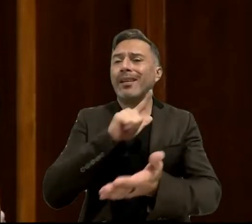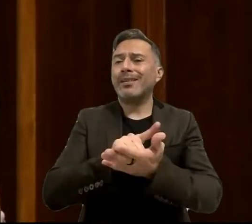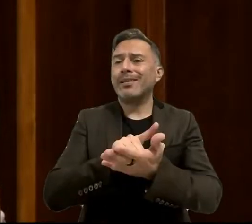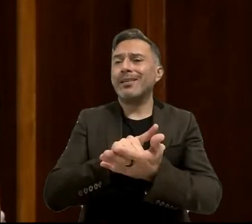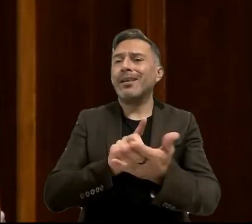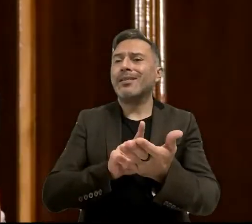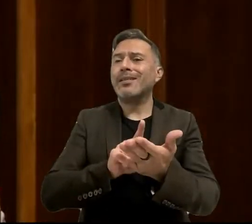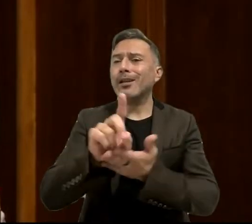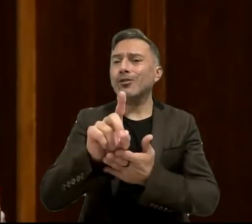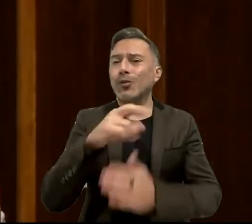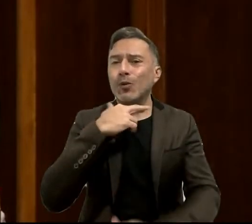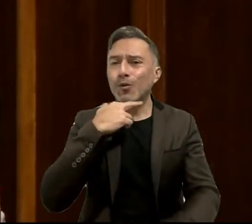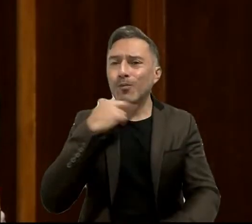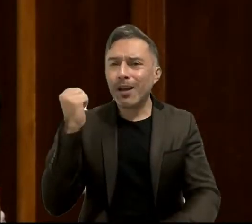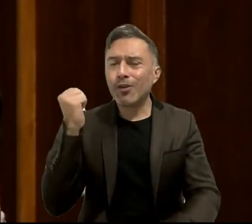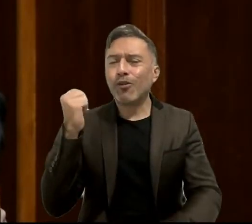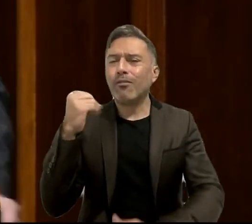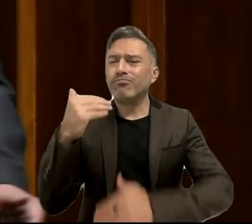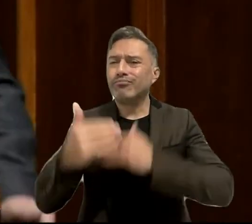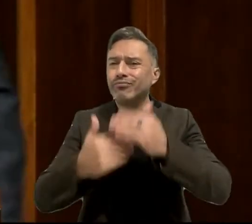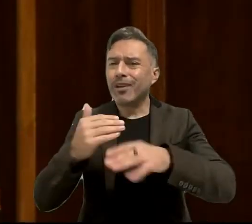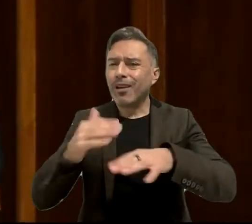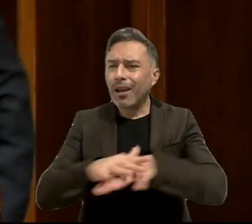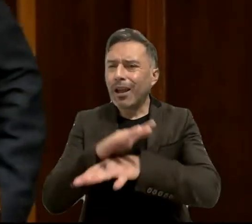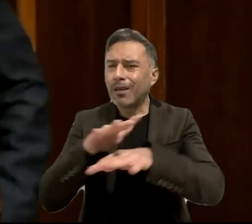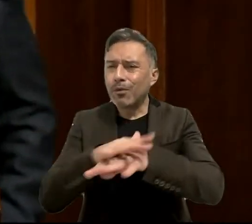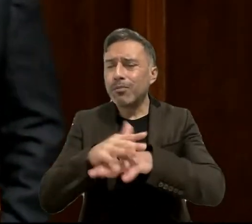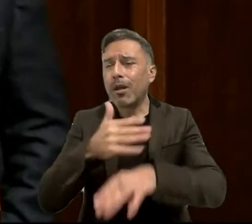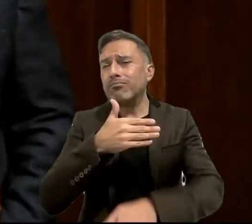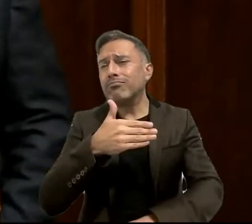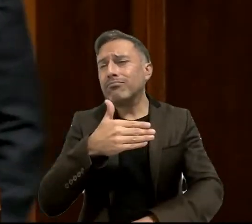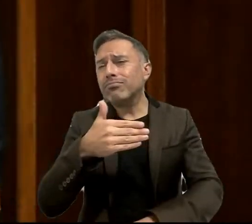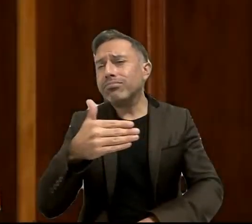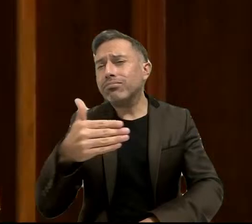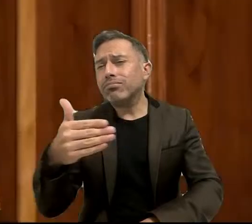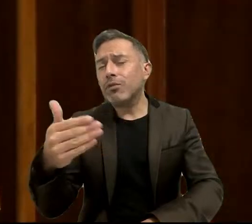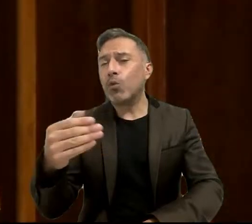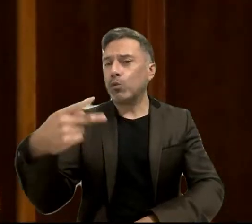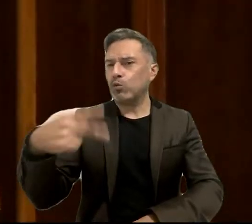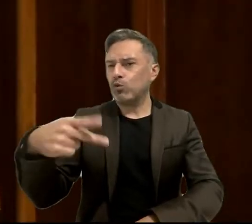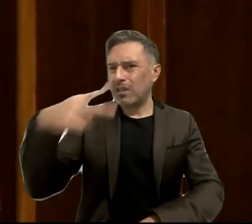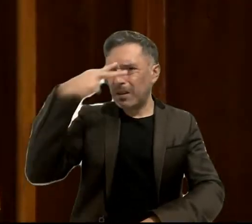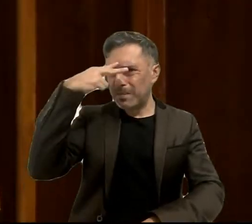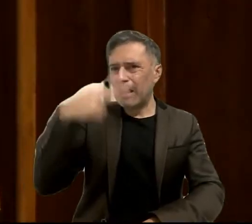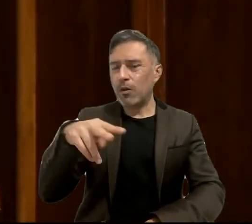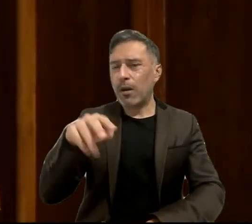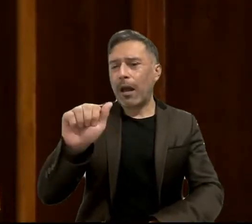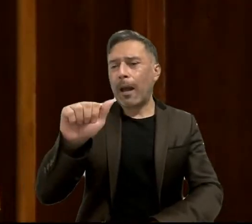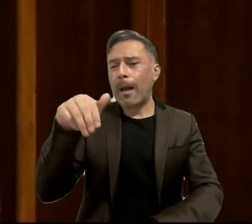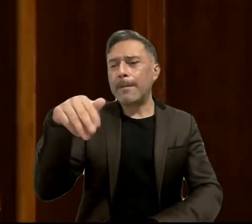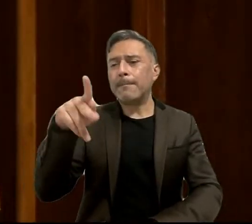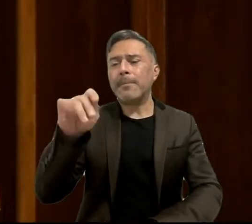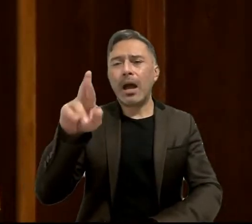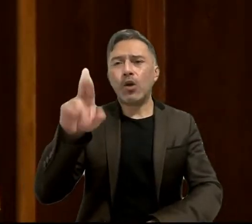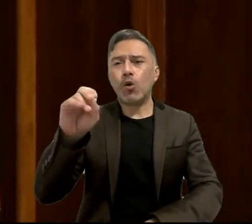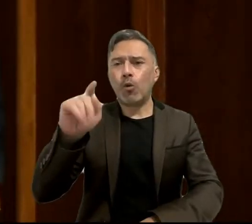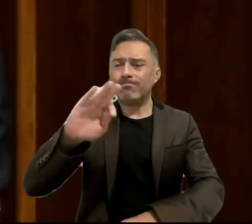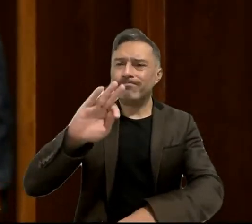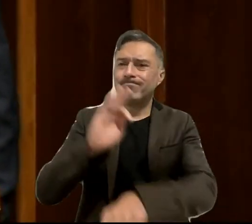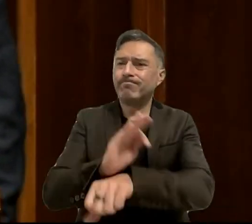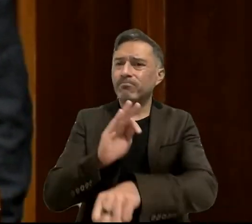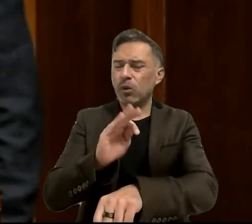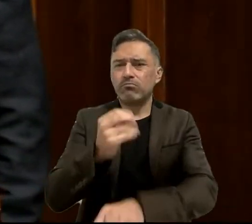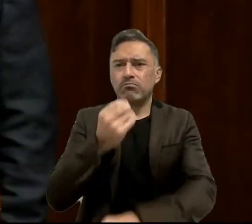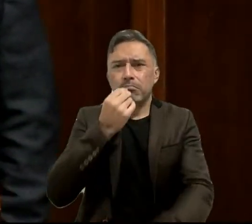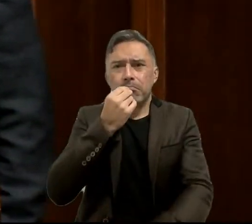otras evoluciones, una muy particular mexicana, que es el amparo. Una maravilla el amparo, mejor